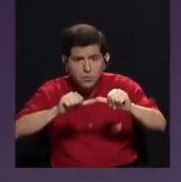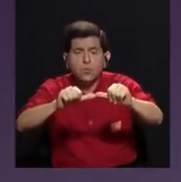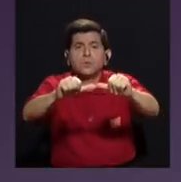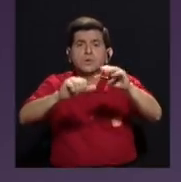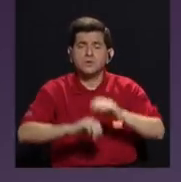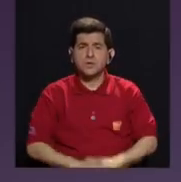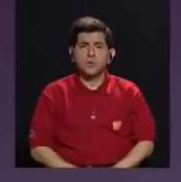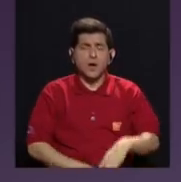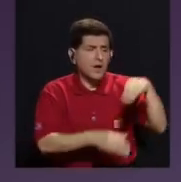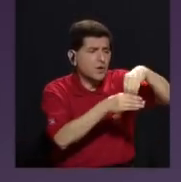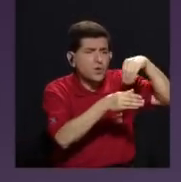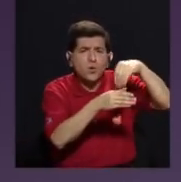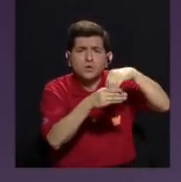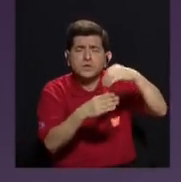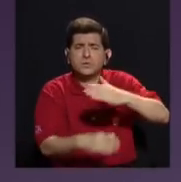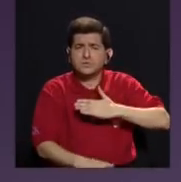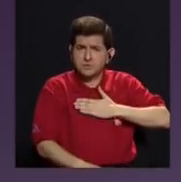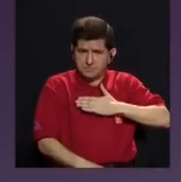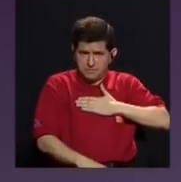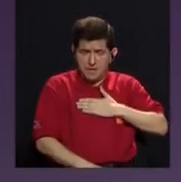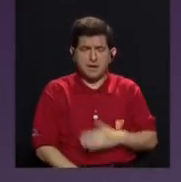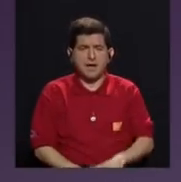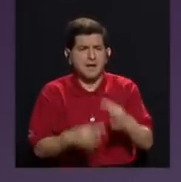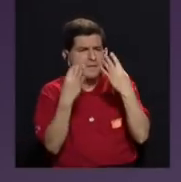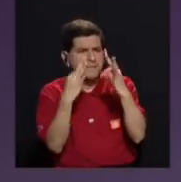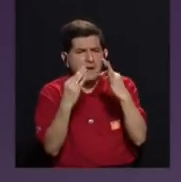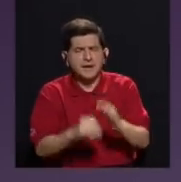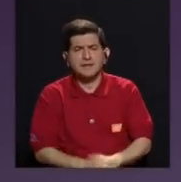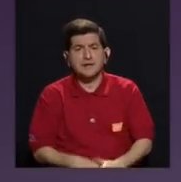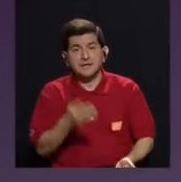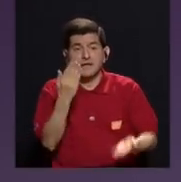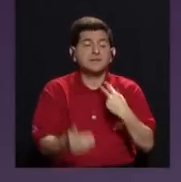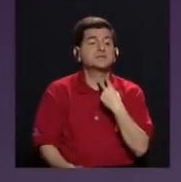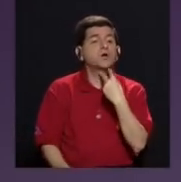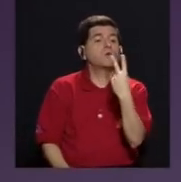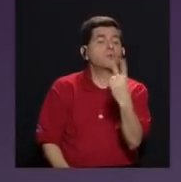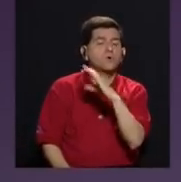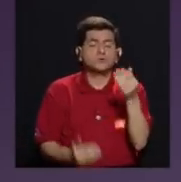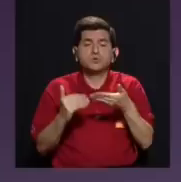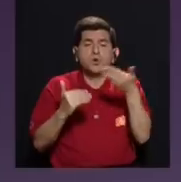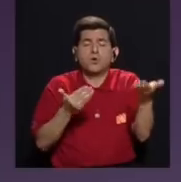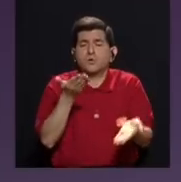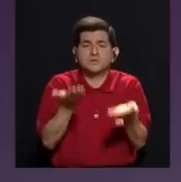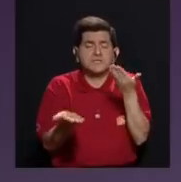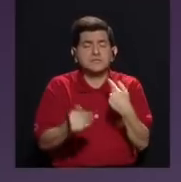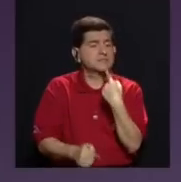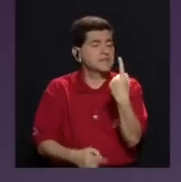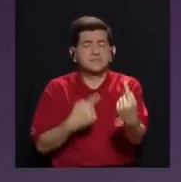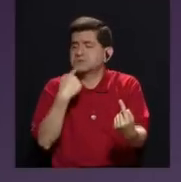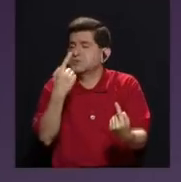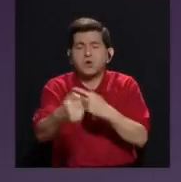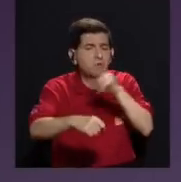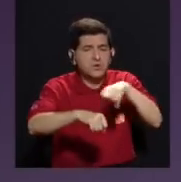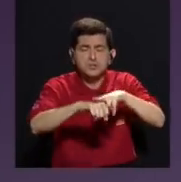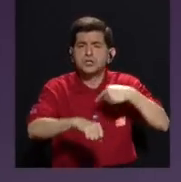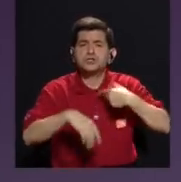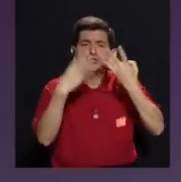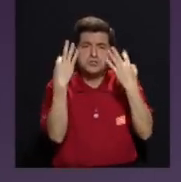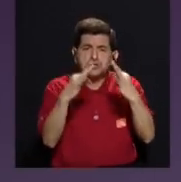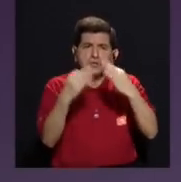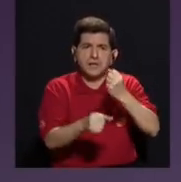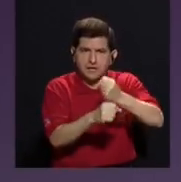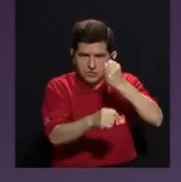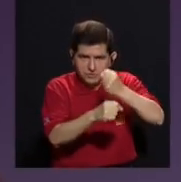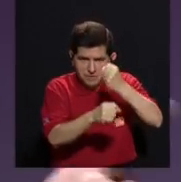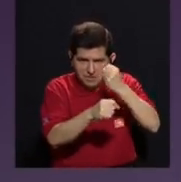aportando mi granito de arena para hacer la voz quizás esas cosas que a veces no se dicen yo trato a través de mi